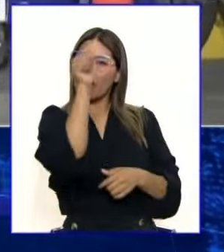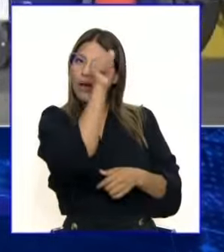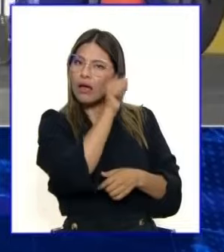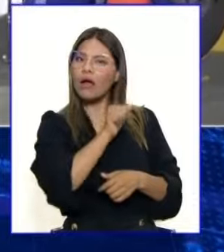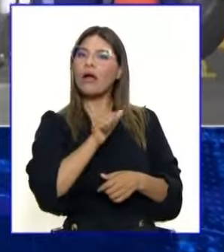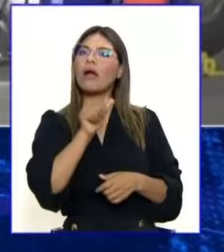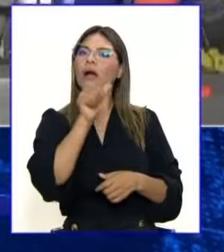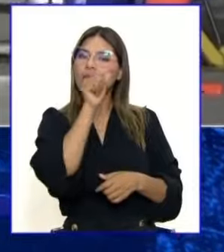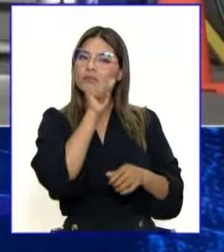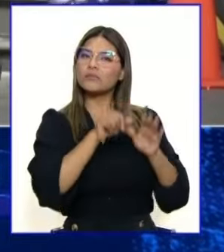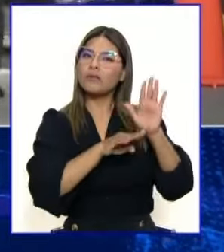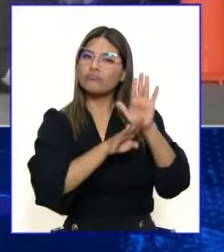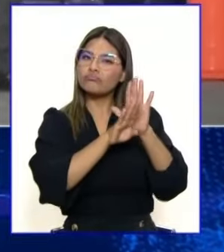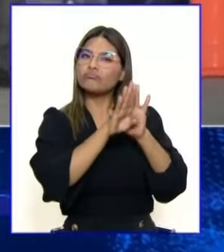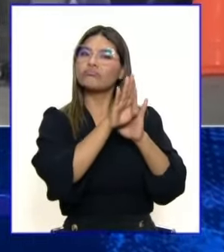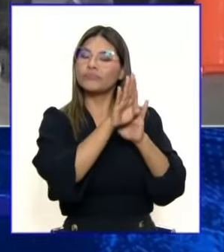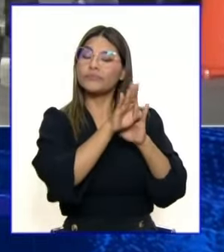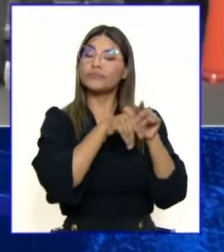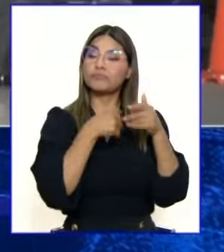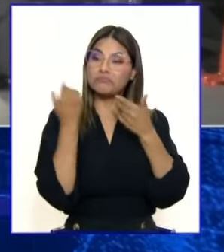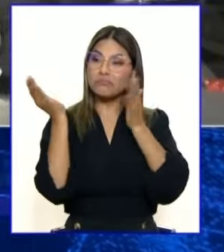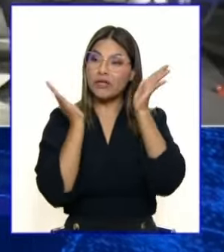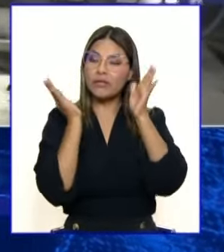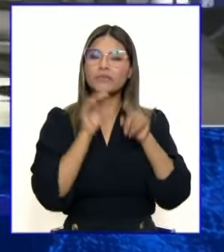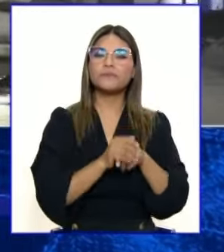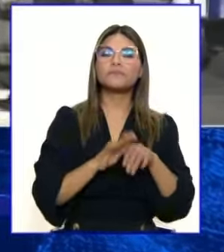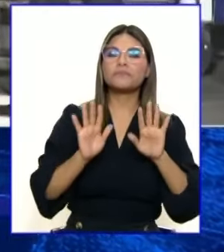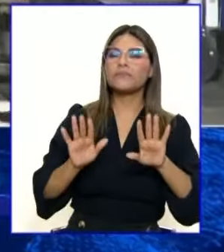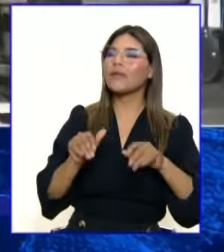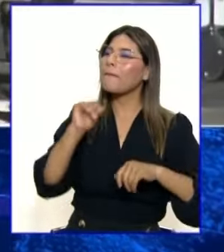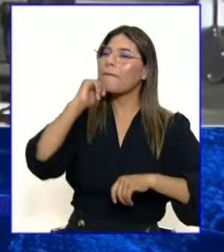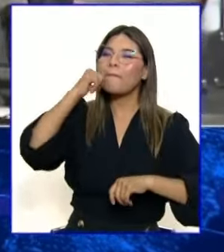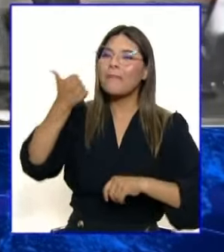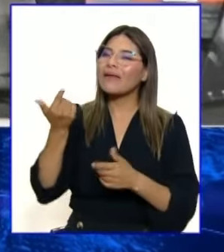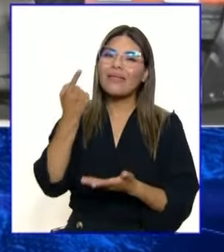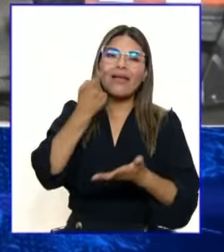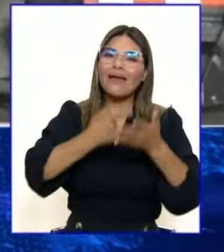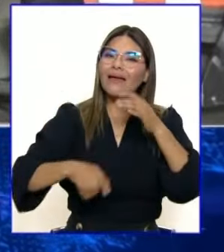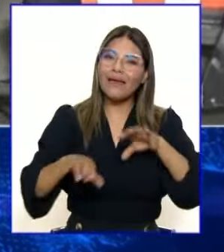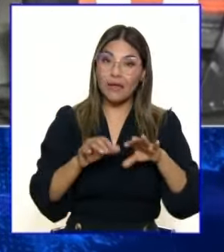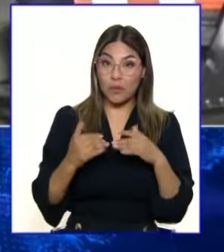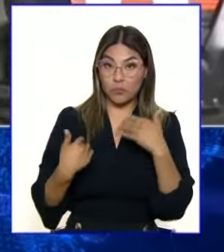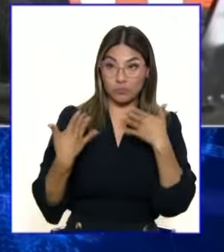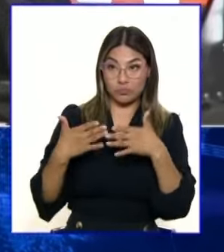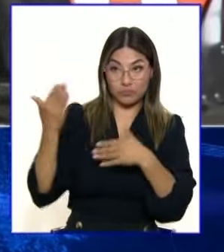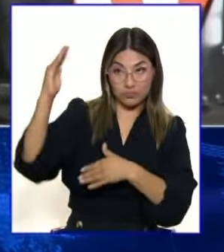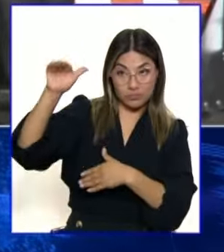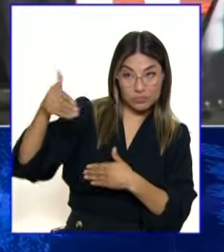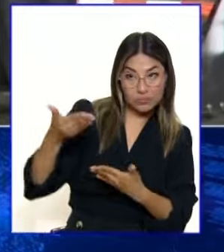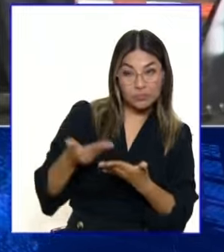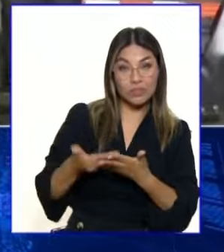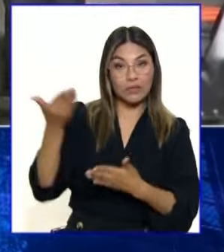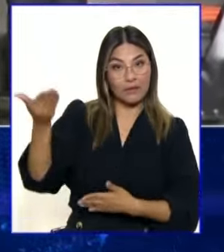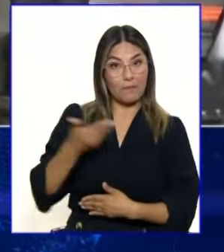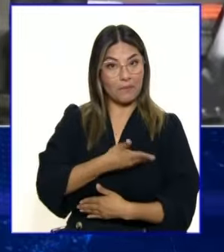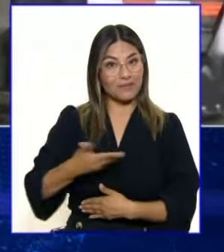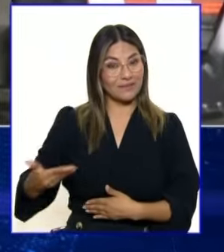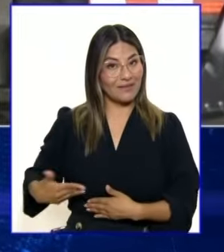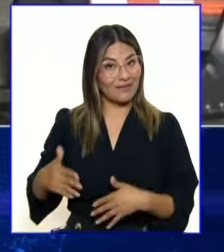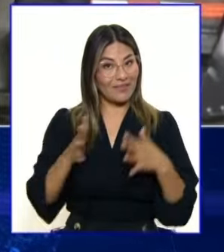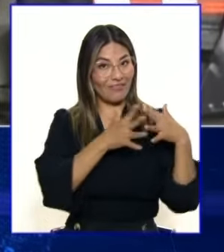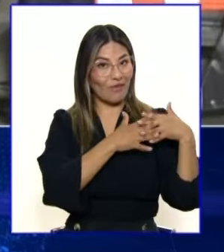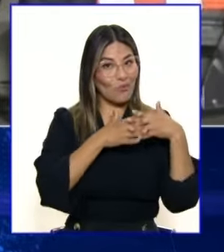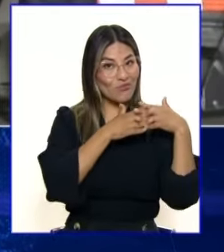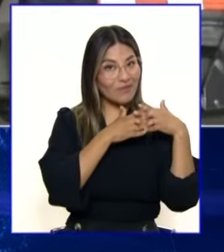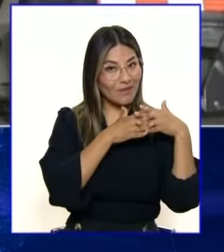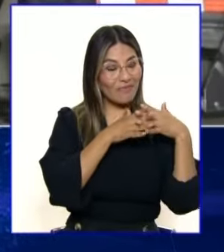Ahora quisiera que nos comente, Jorge Antonio, qué es lo que se espera el día de mañana, y gran expectativa. Llega el presidente de los Estados Unidos, llega también el